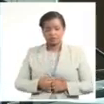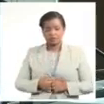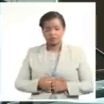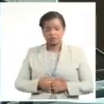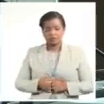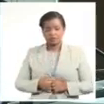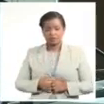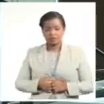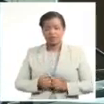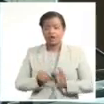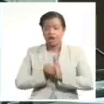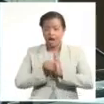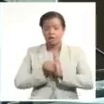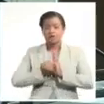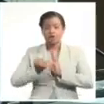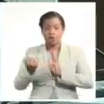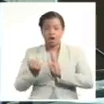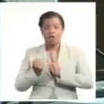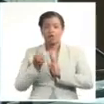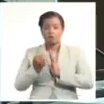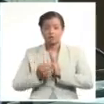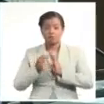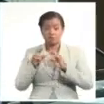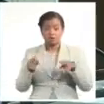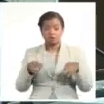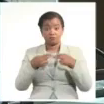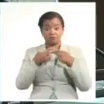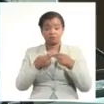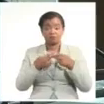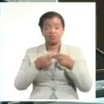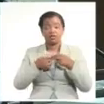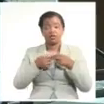por el octavo pleno del Comité Nacional de la UPEC, La